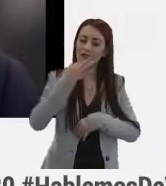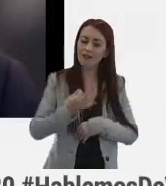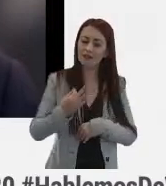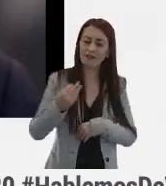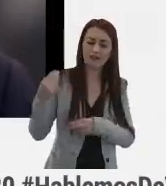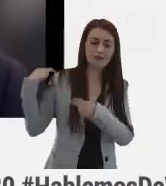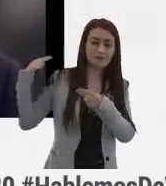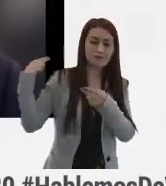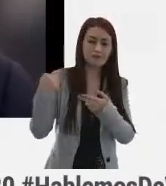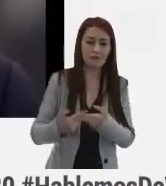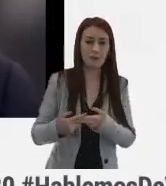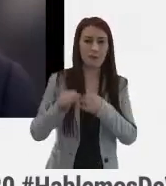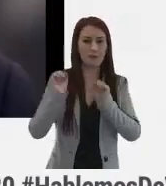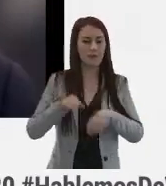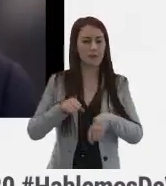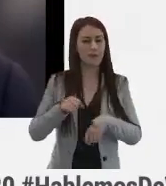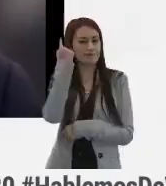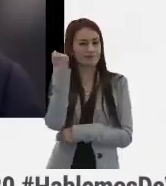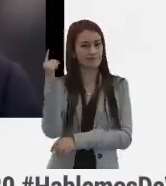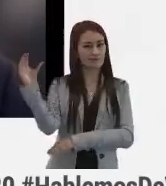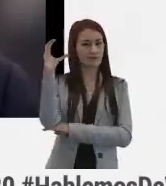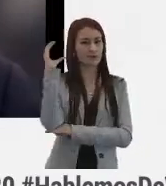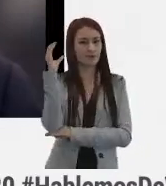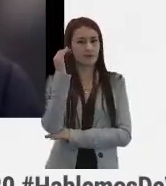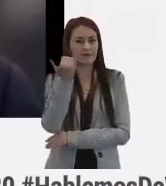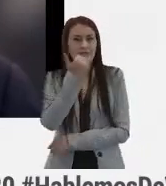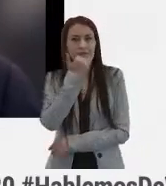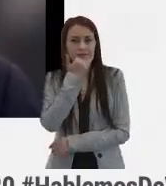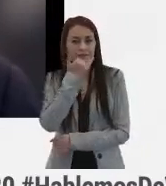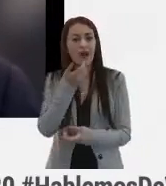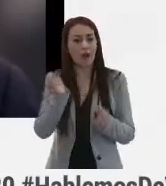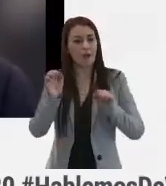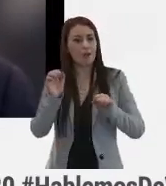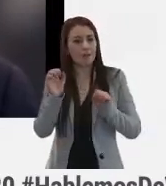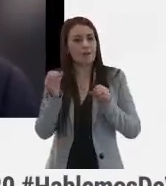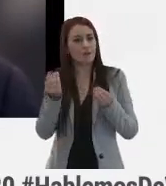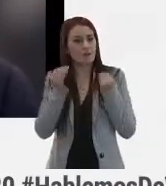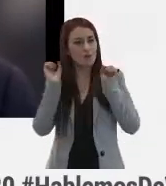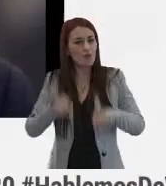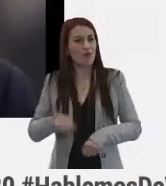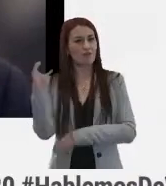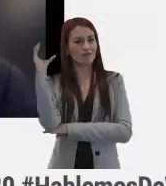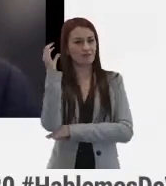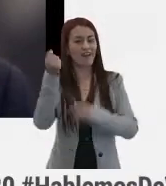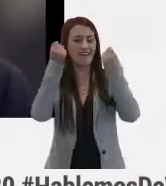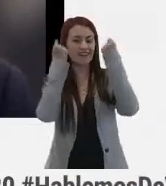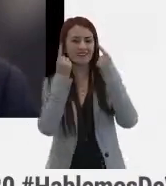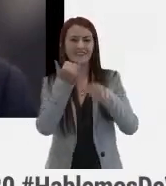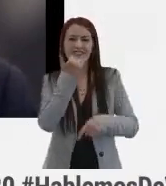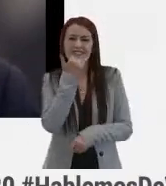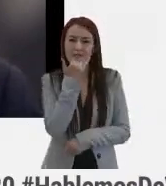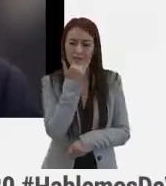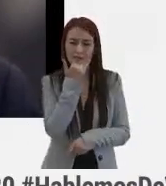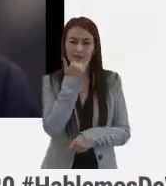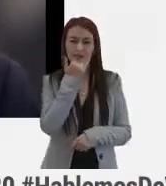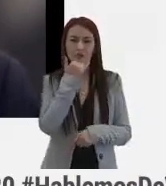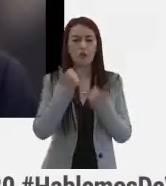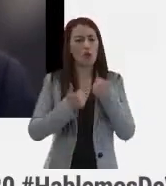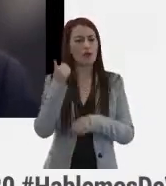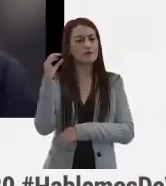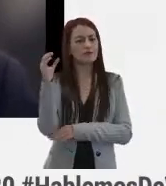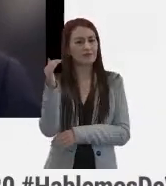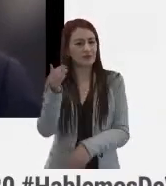histórica para que Colombia conociera también las razones políticas y las razones de ética